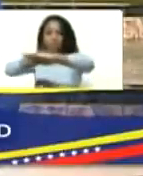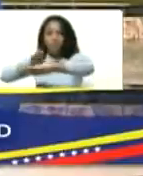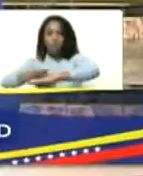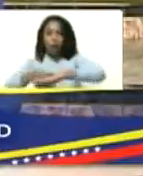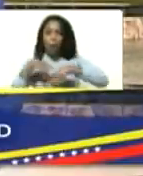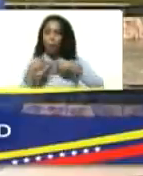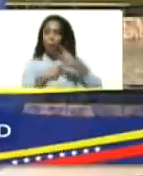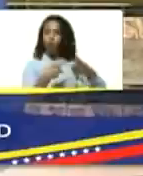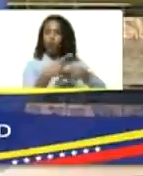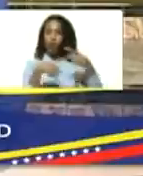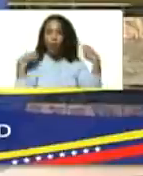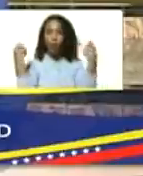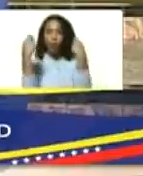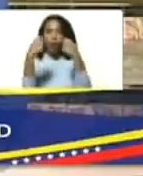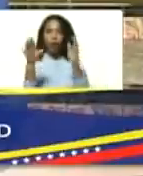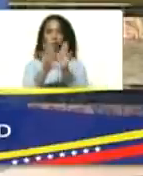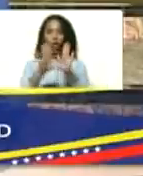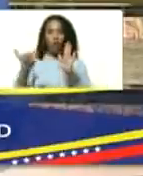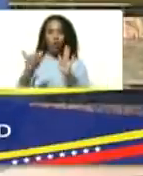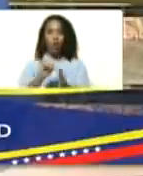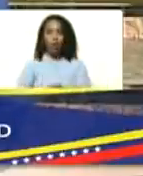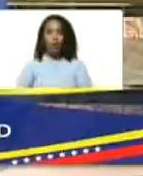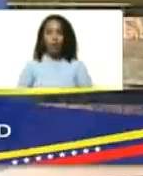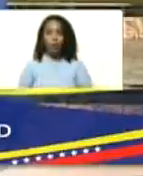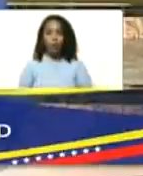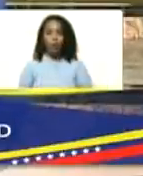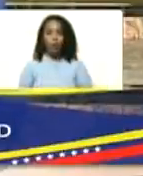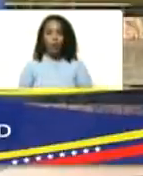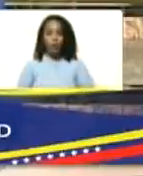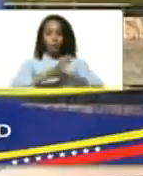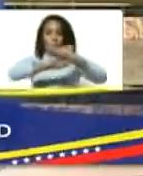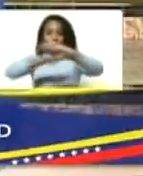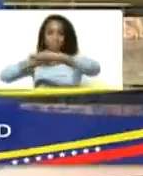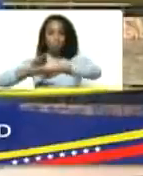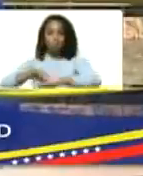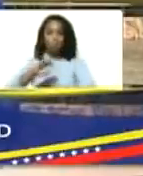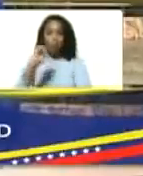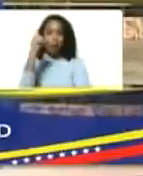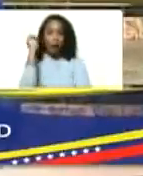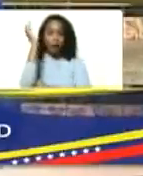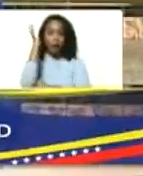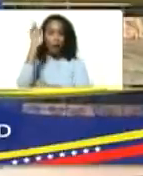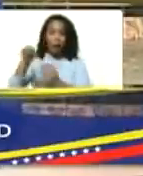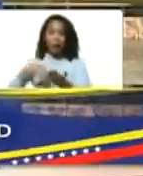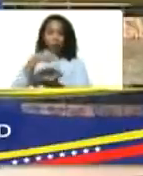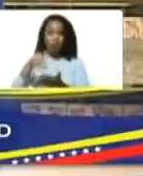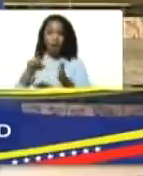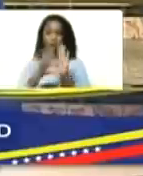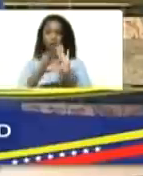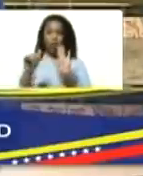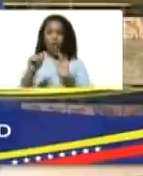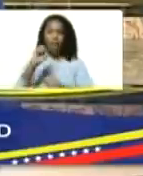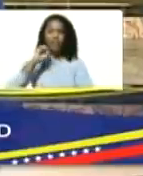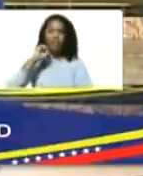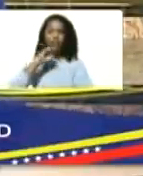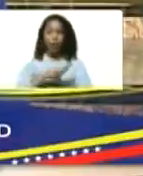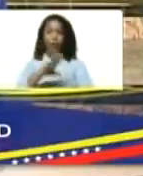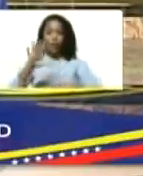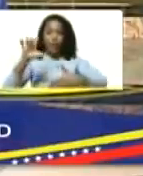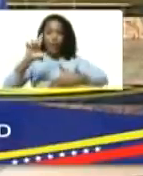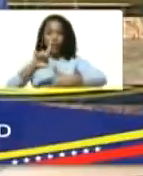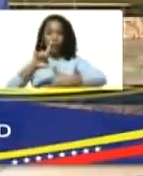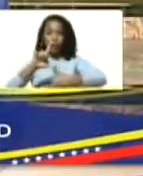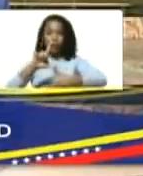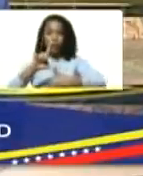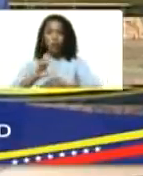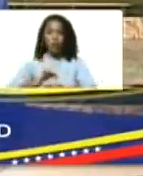proceso popular constituyente se comprobó a la primera asamblea nacional constituyente de la historia de américa latina y el